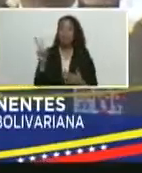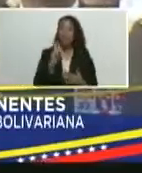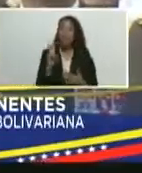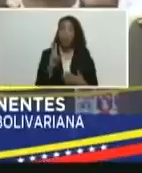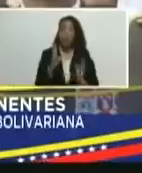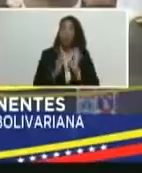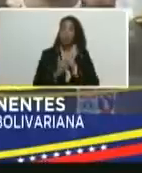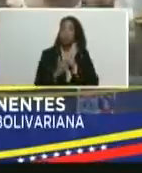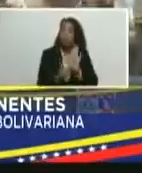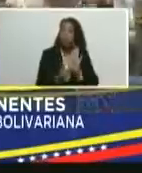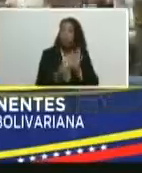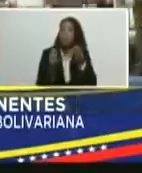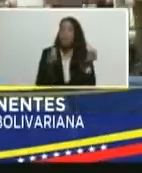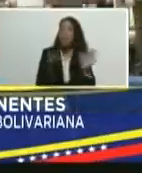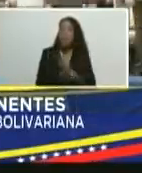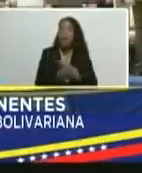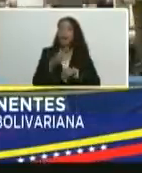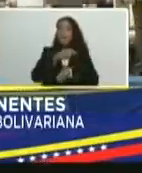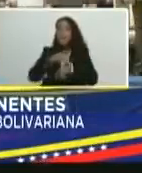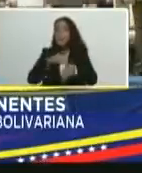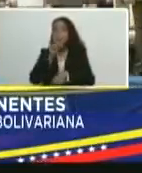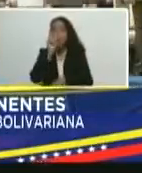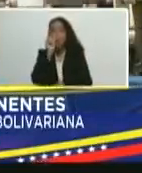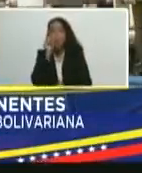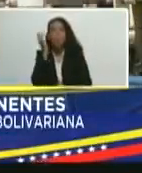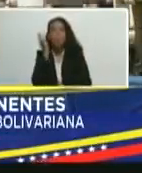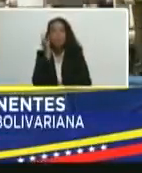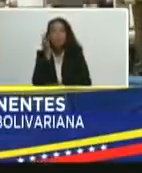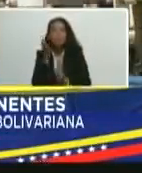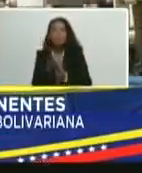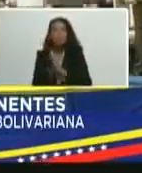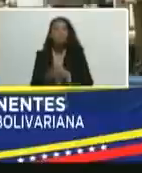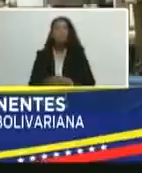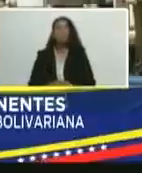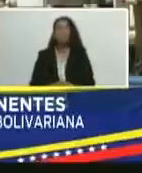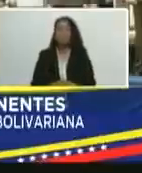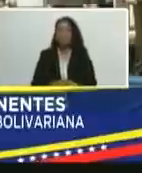Compañeros, ministros, ministras,